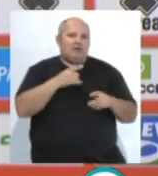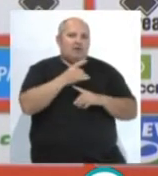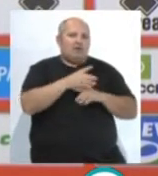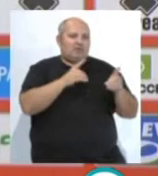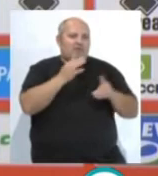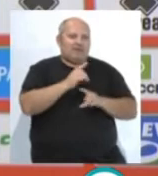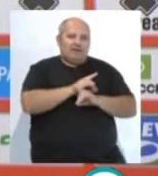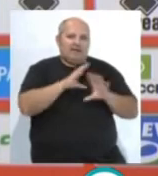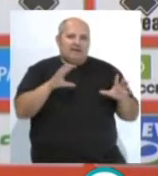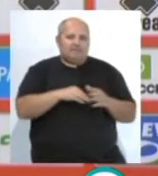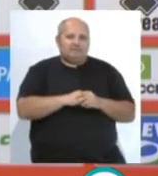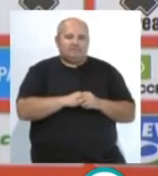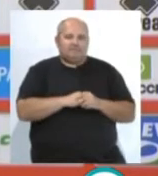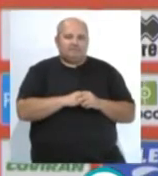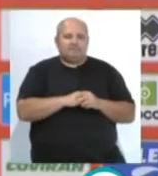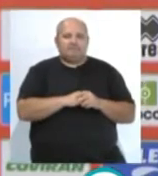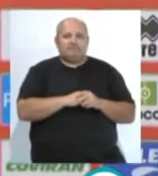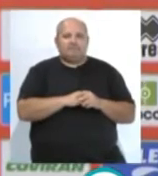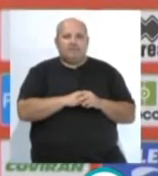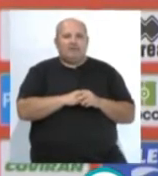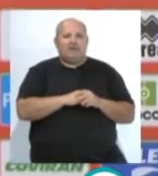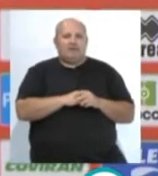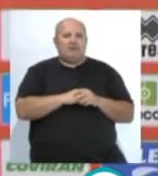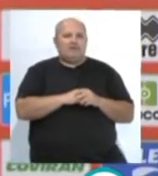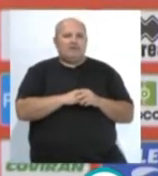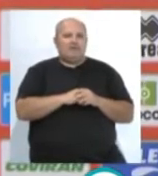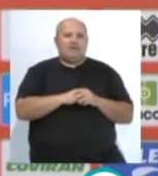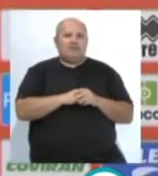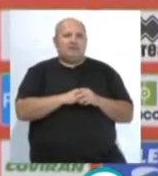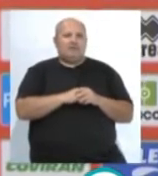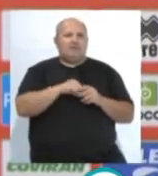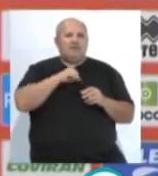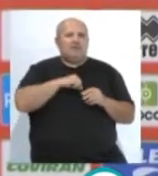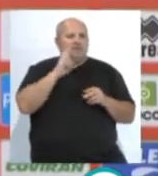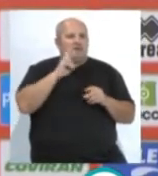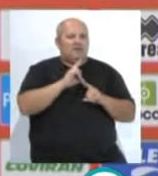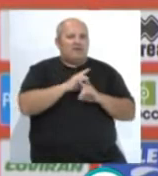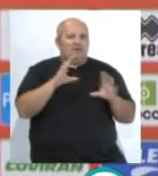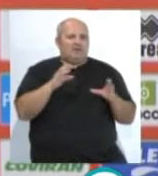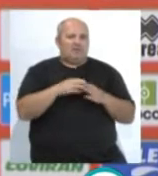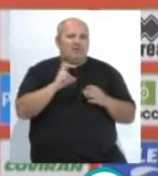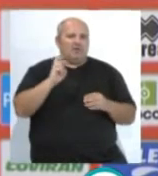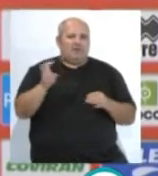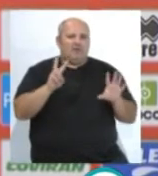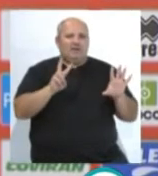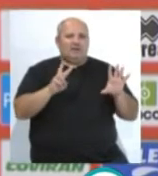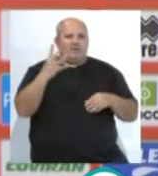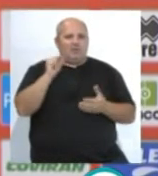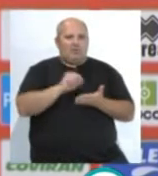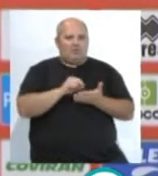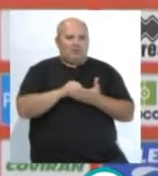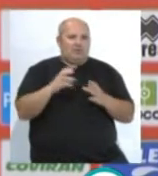es falta clarísima. Esa es mi opinión. No, espeso no. Hay que tener en cuenta el equipo que tenemos delante. Tiene 75